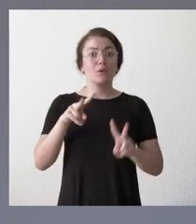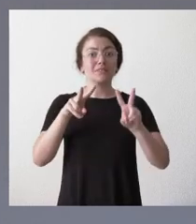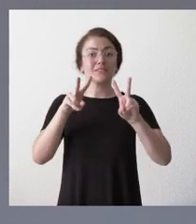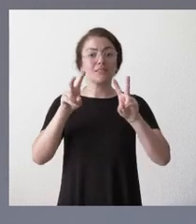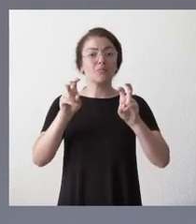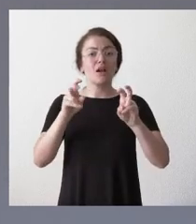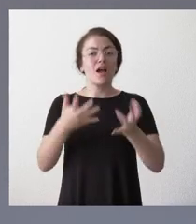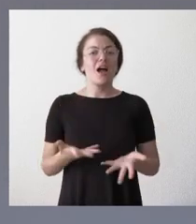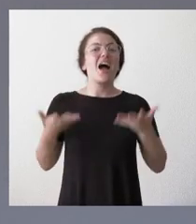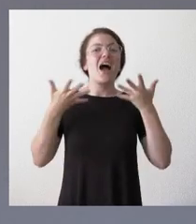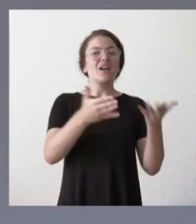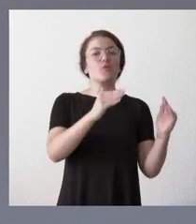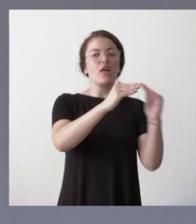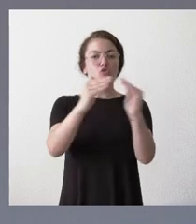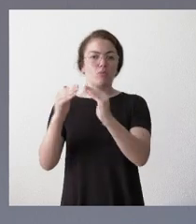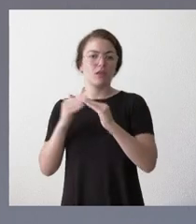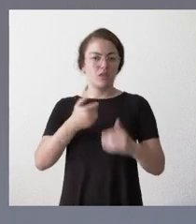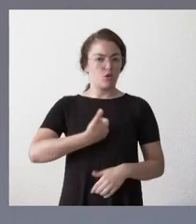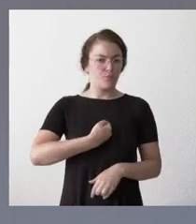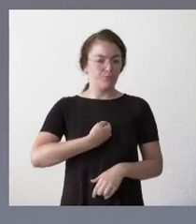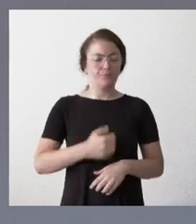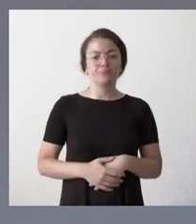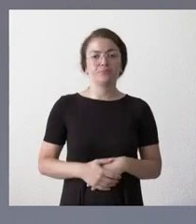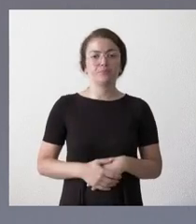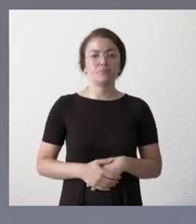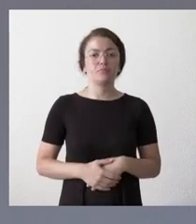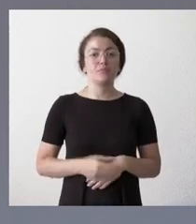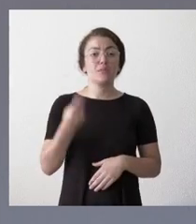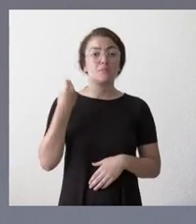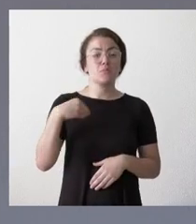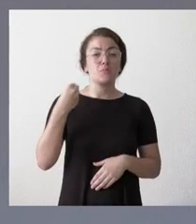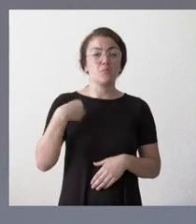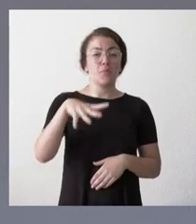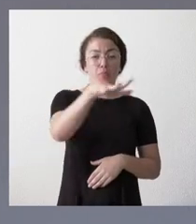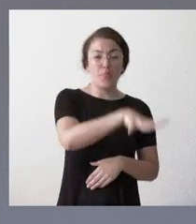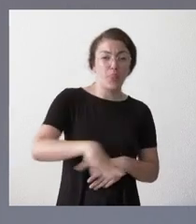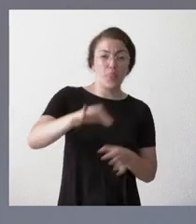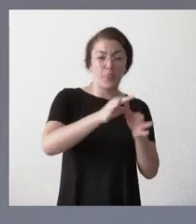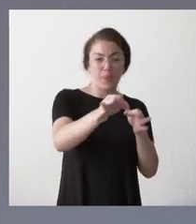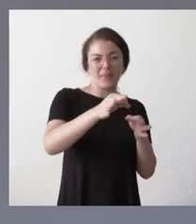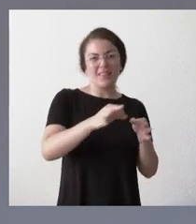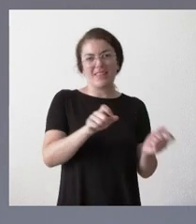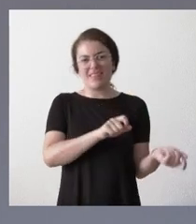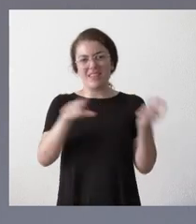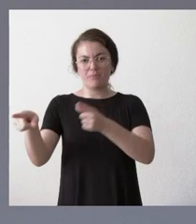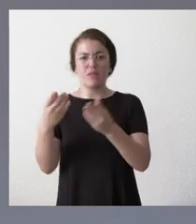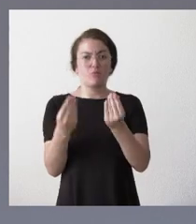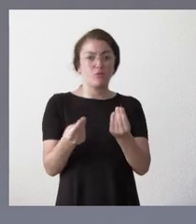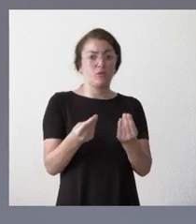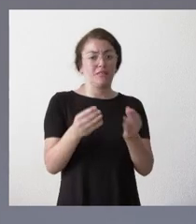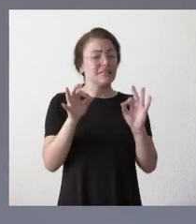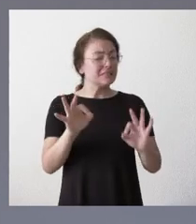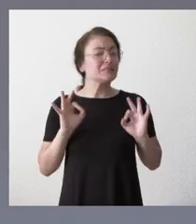domicilio. Ha habido muchos municipios desplazados. Me van a permitir que cite